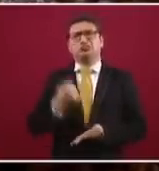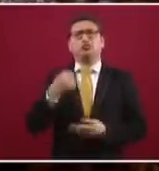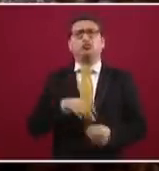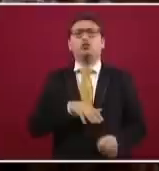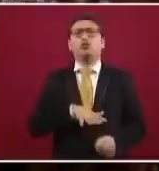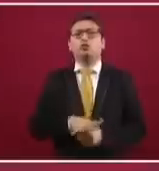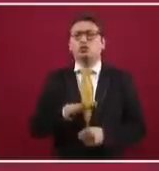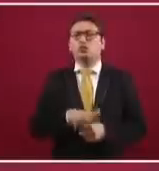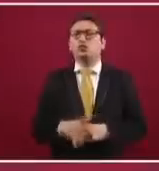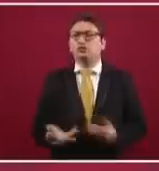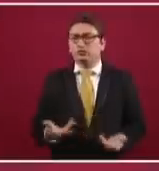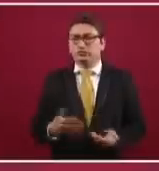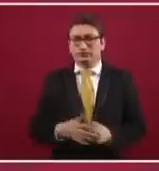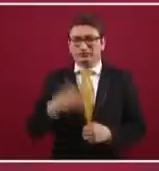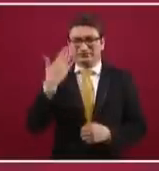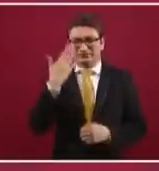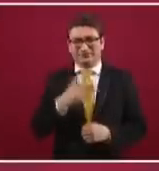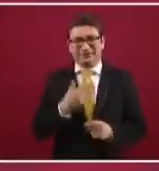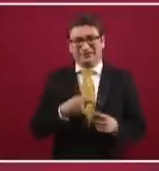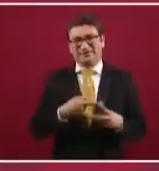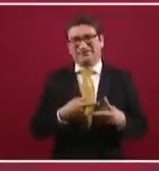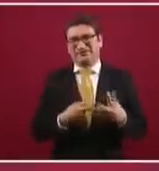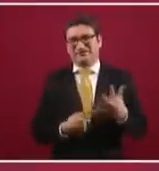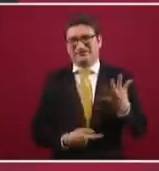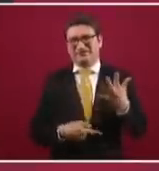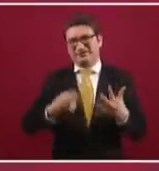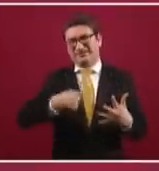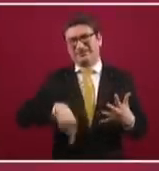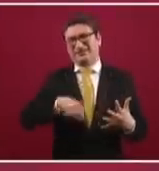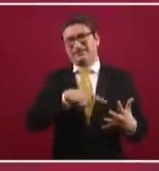quiten todas estas